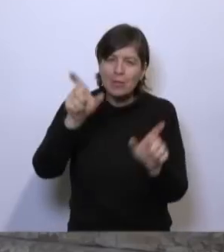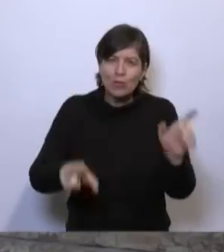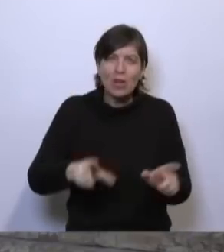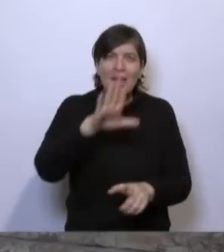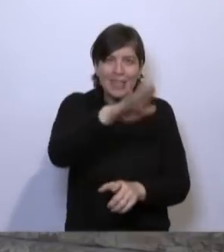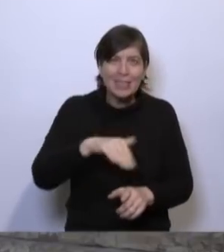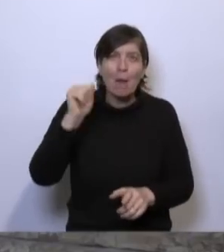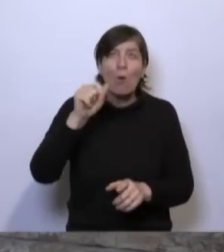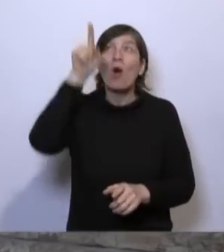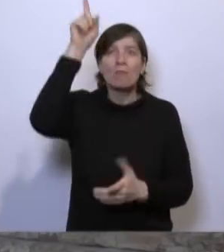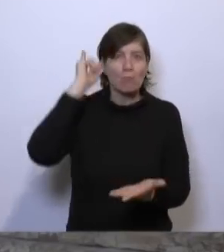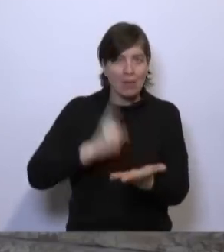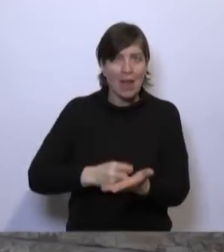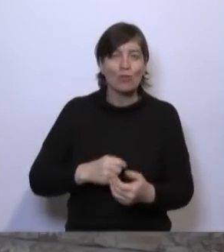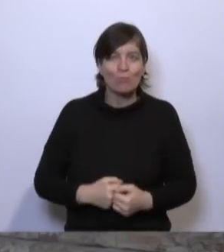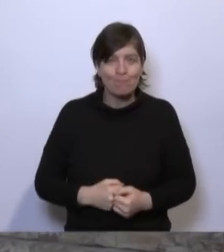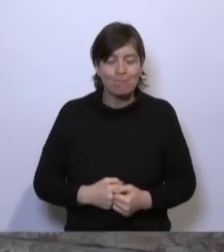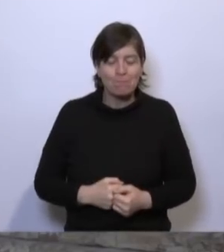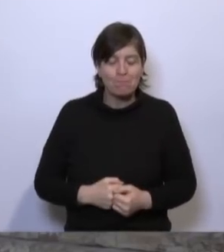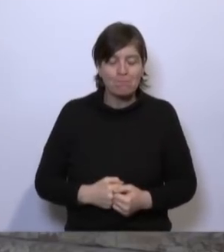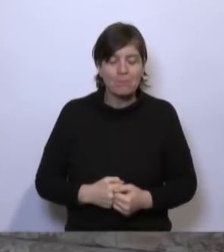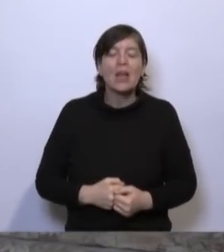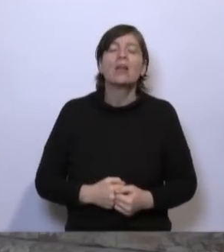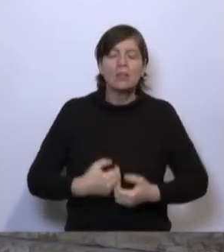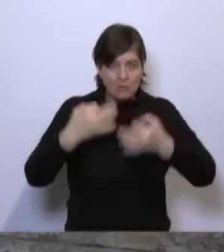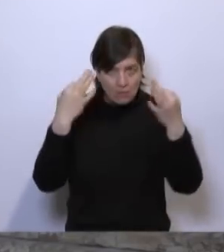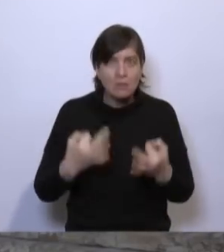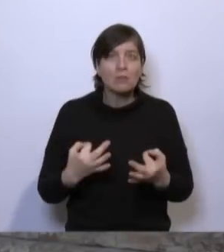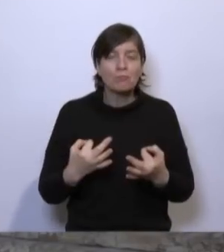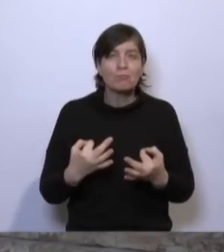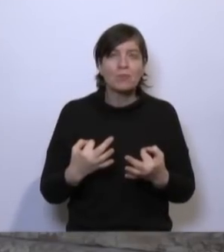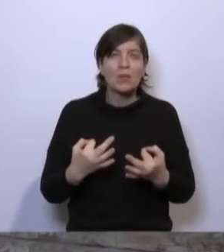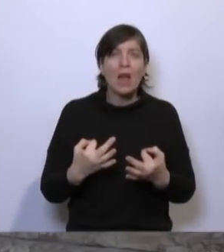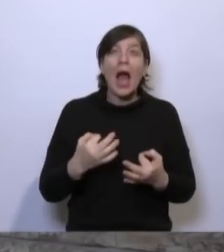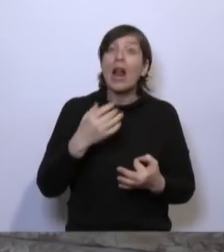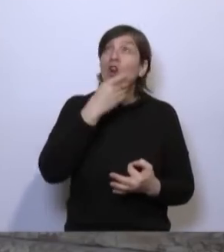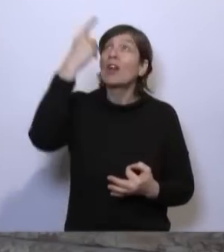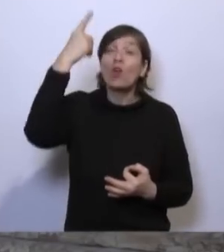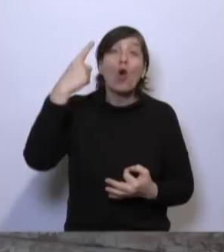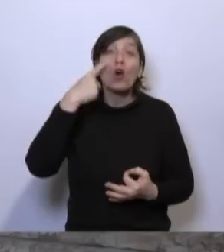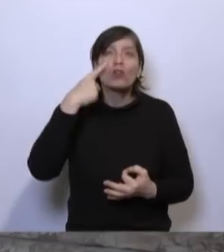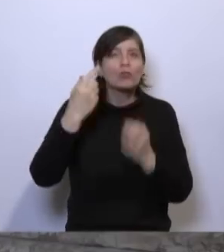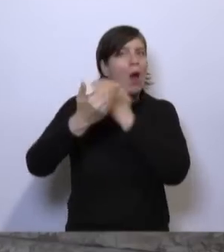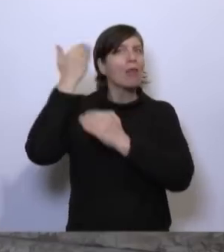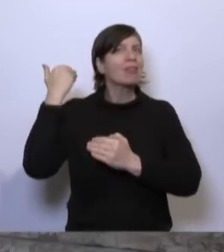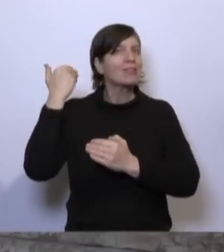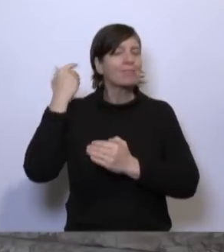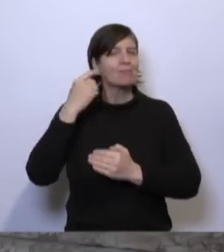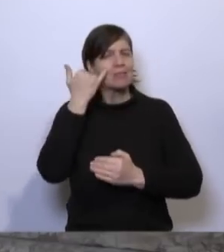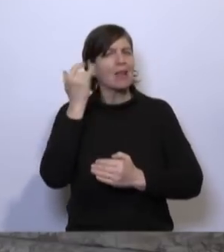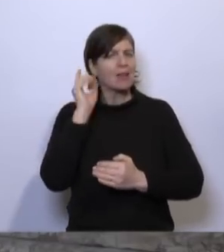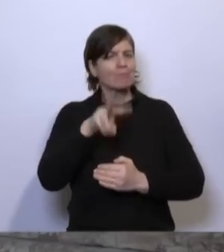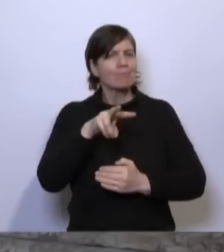llamó según su designio. En efecto, a los que Dios conoció de antemano,